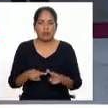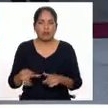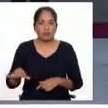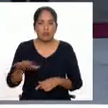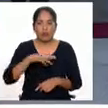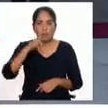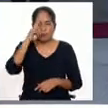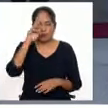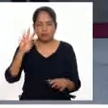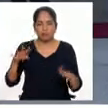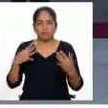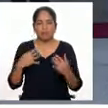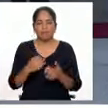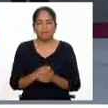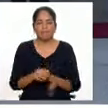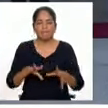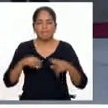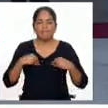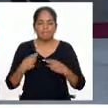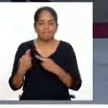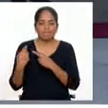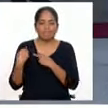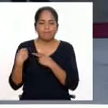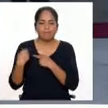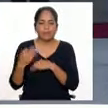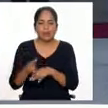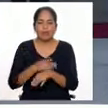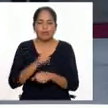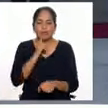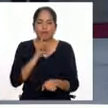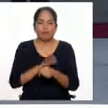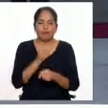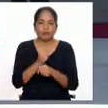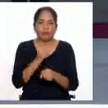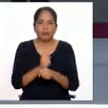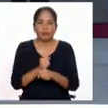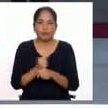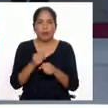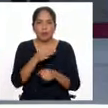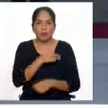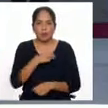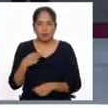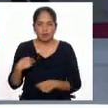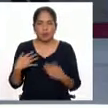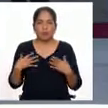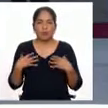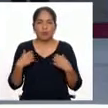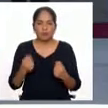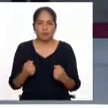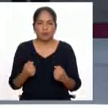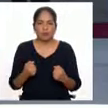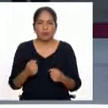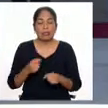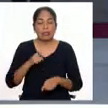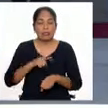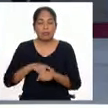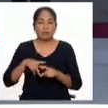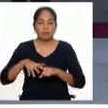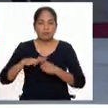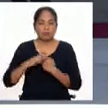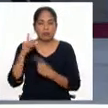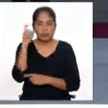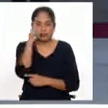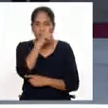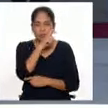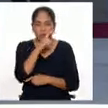asumiendo el compromiso firme de trabajar por este sector en un momento difícil, pero que